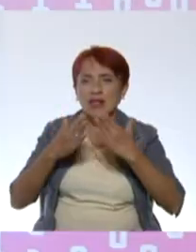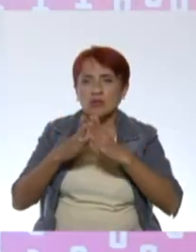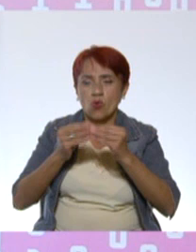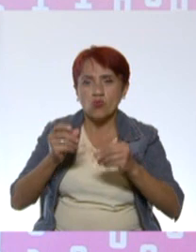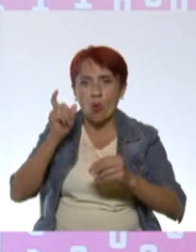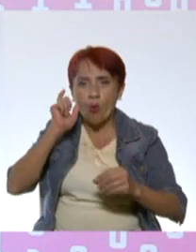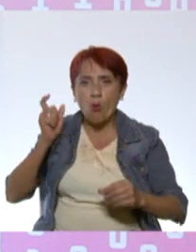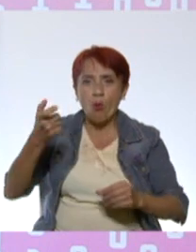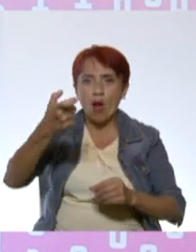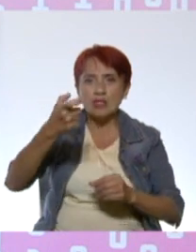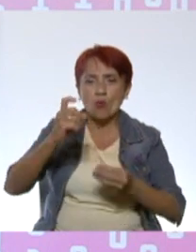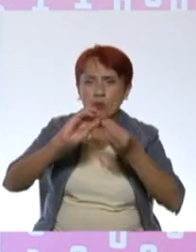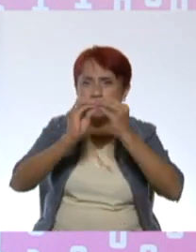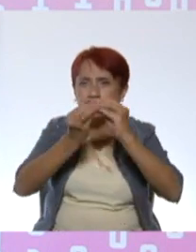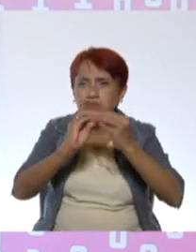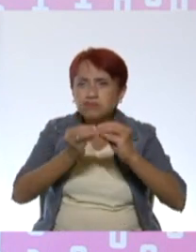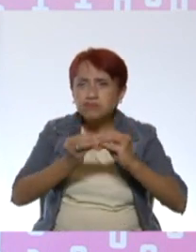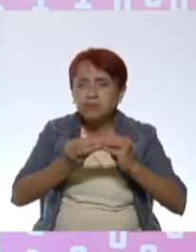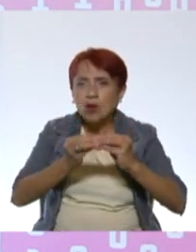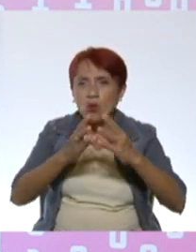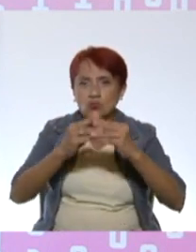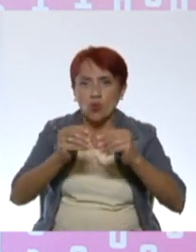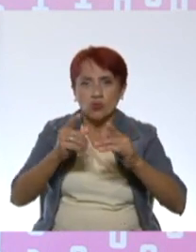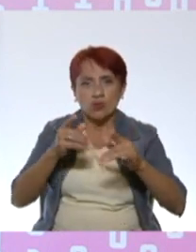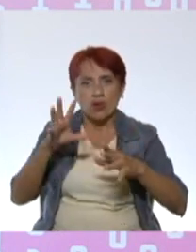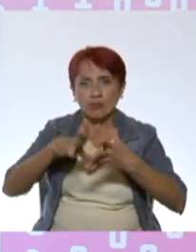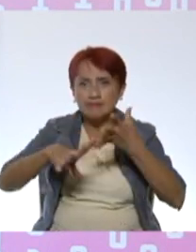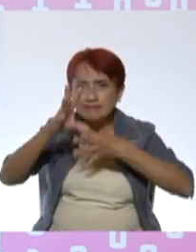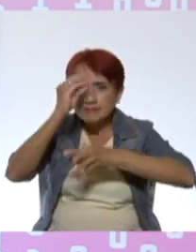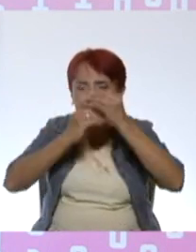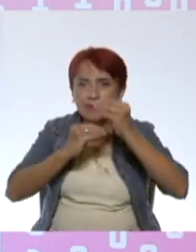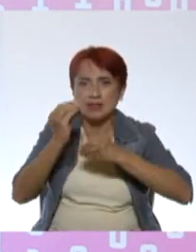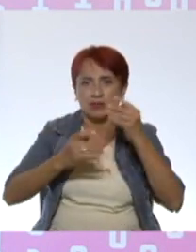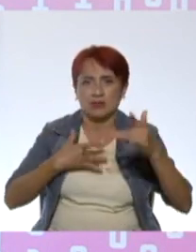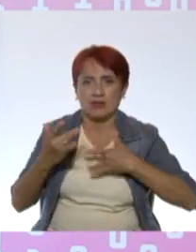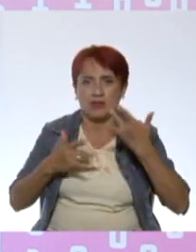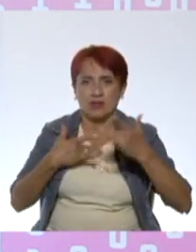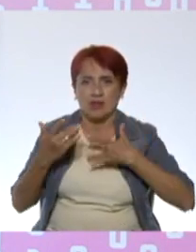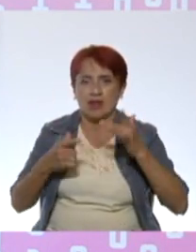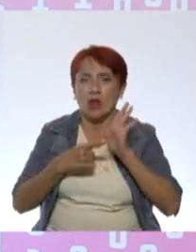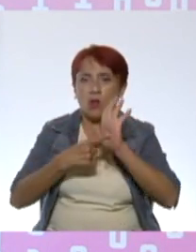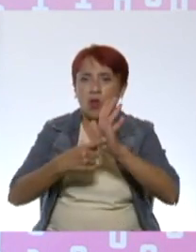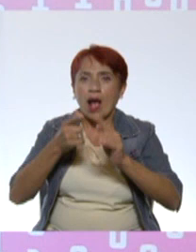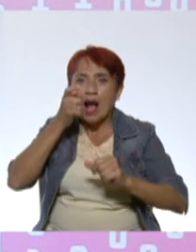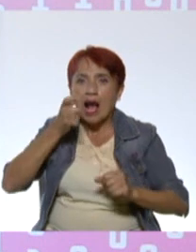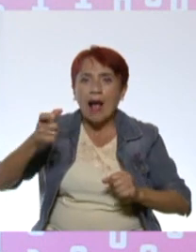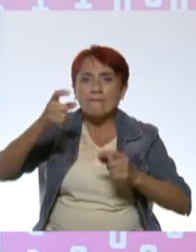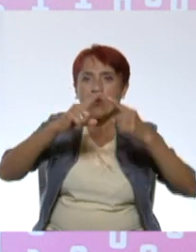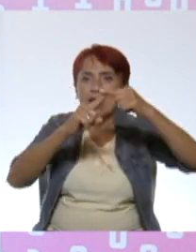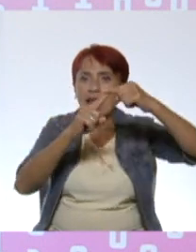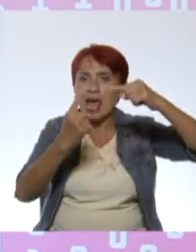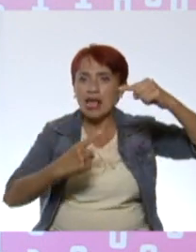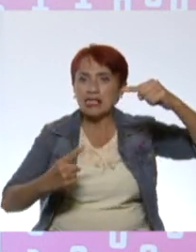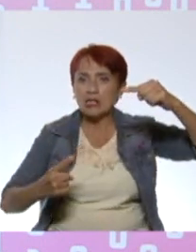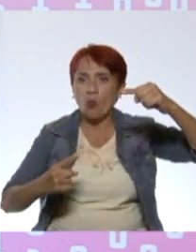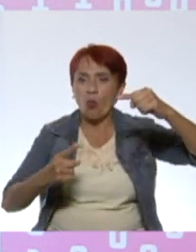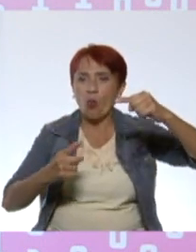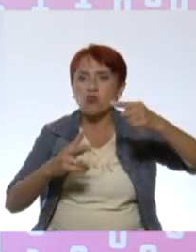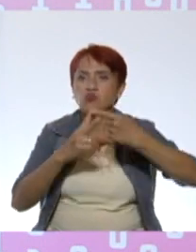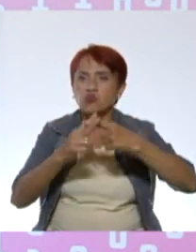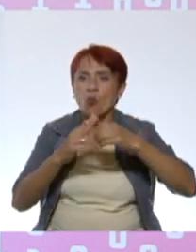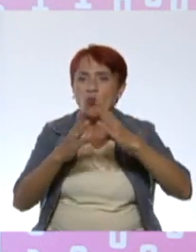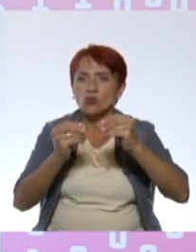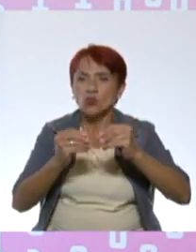Gracias al CEBIT del Estado Guárico por la elaboración de este video tutorial, en donde aprendimos a hacer una actividad para identificar campos eléctricos utilizando